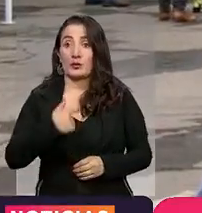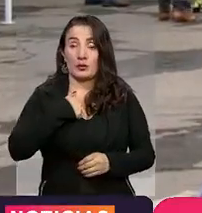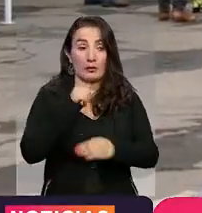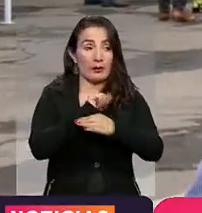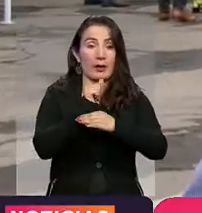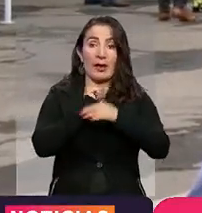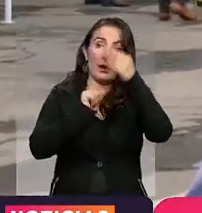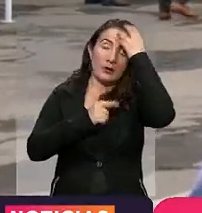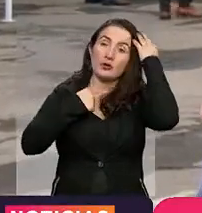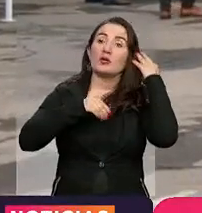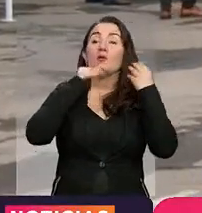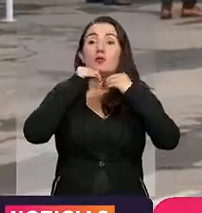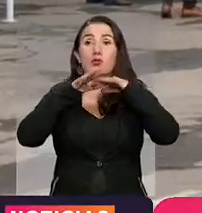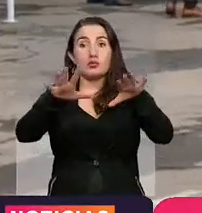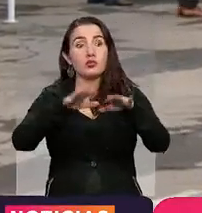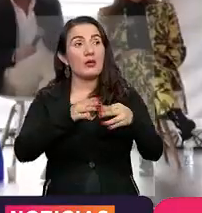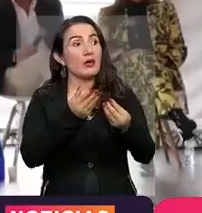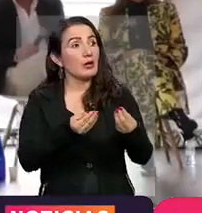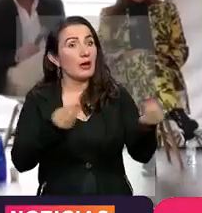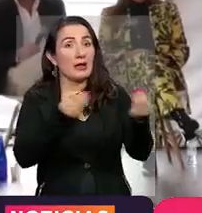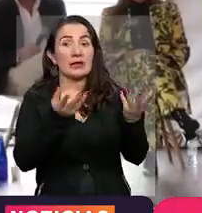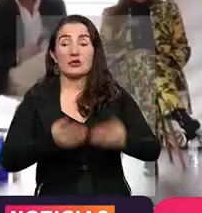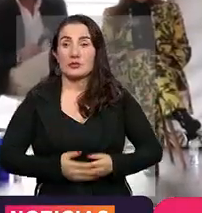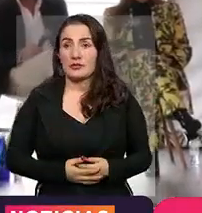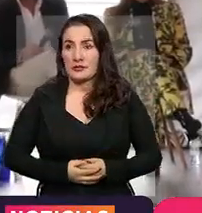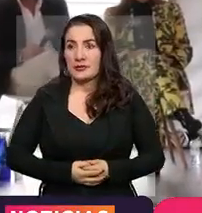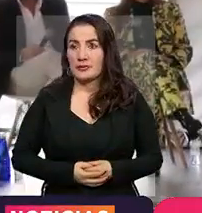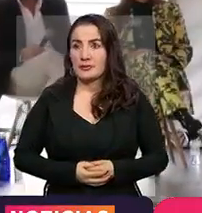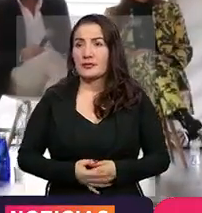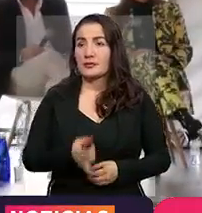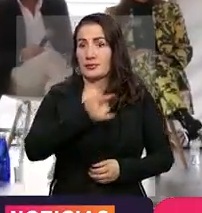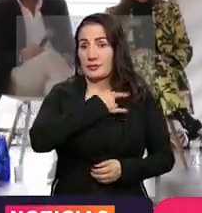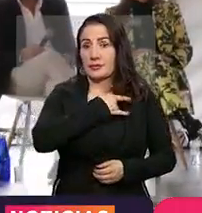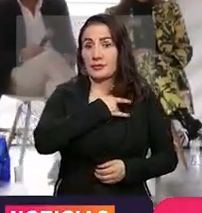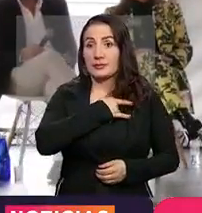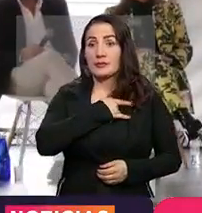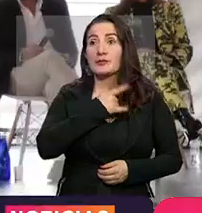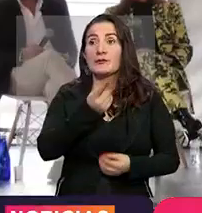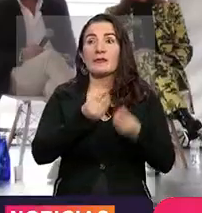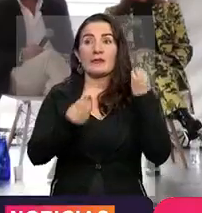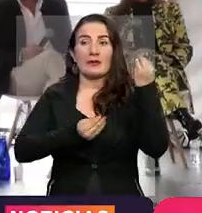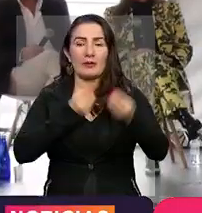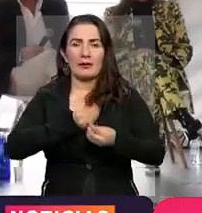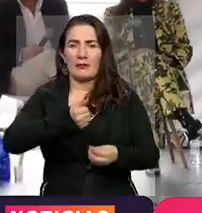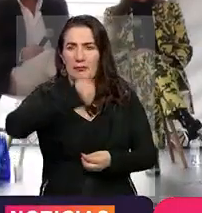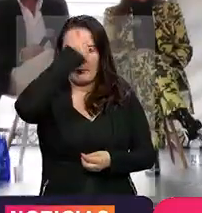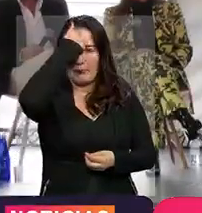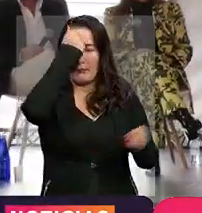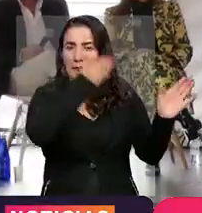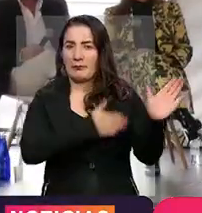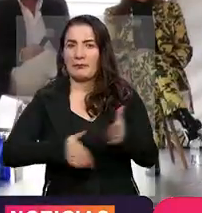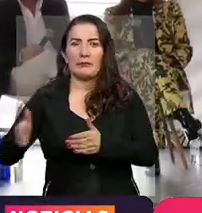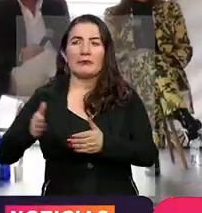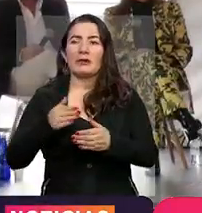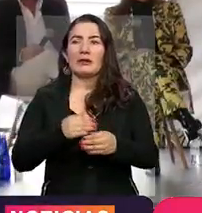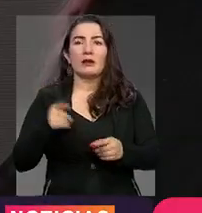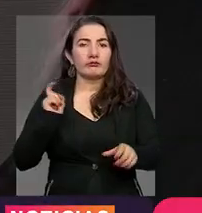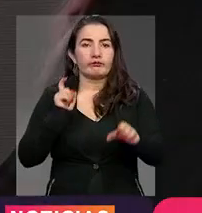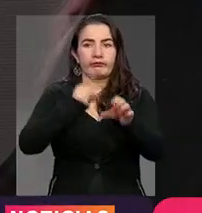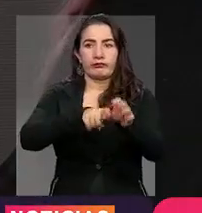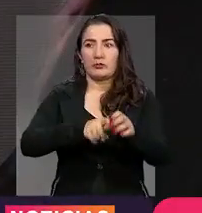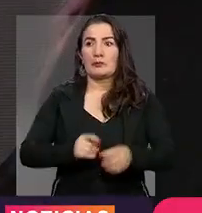puedo publicar mis recorridos y generar esa oferta. Hasta el momento una universidad hace parte del plan piloto. La idea es que más se unan a esta